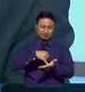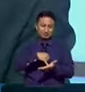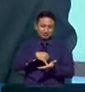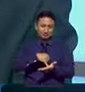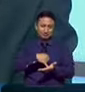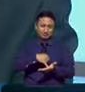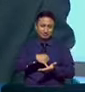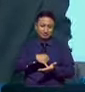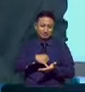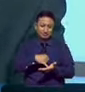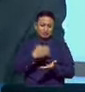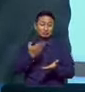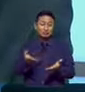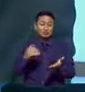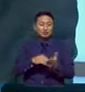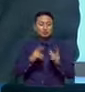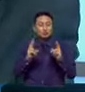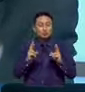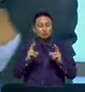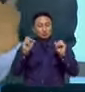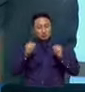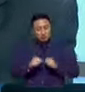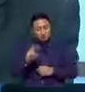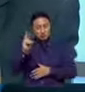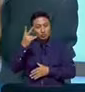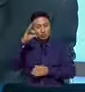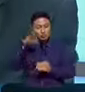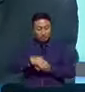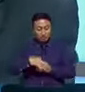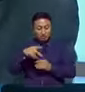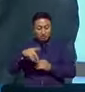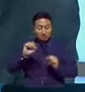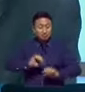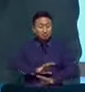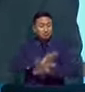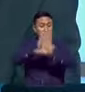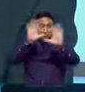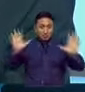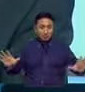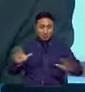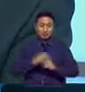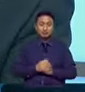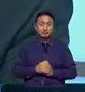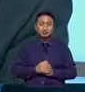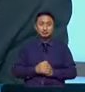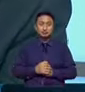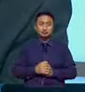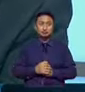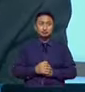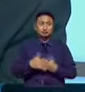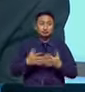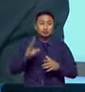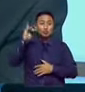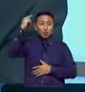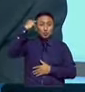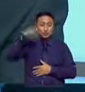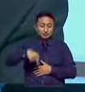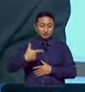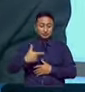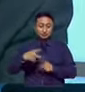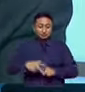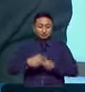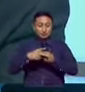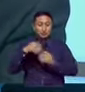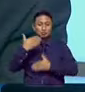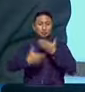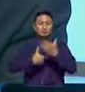además, vuelvo, ojalá haya segunda vuelta y esa segunda vuelta sea clara. Un gobierno que surge de un